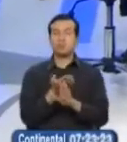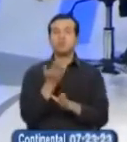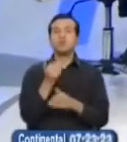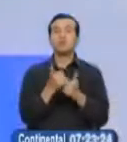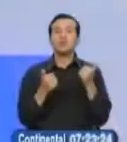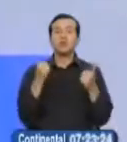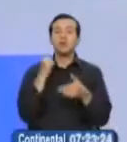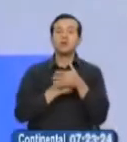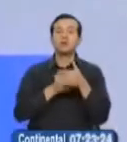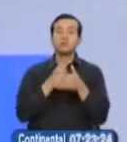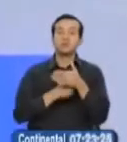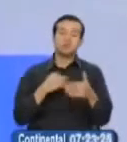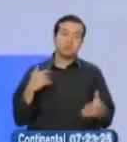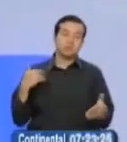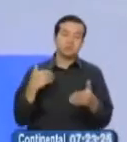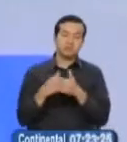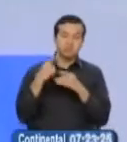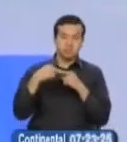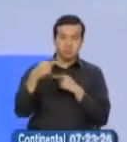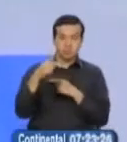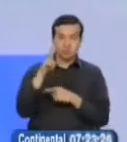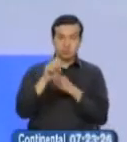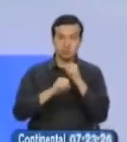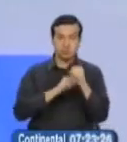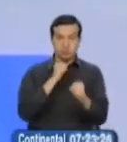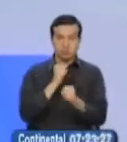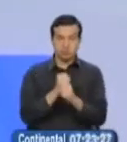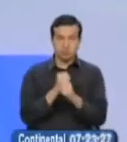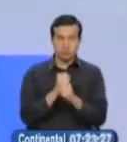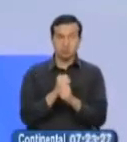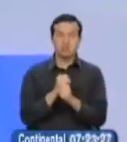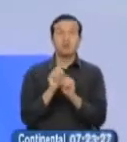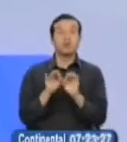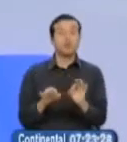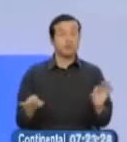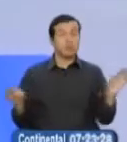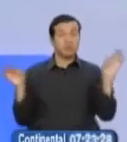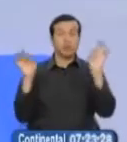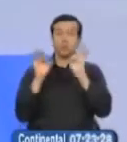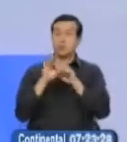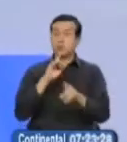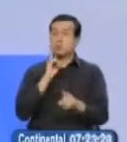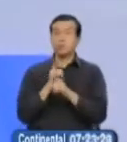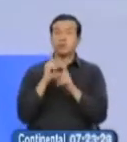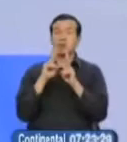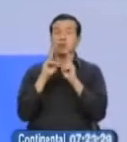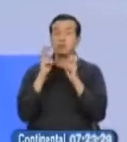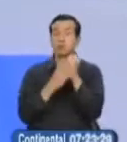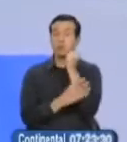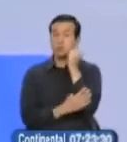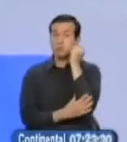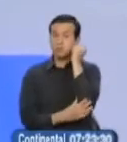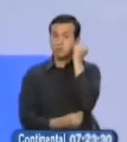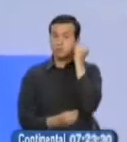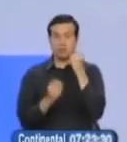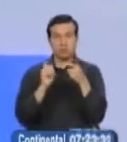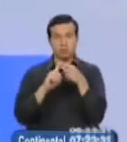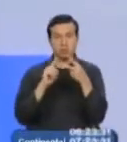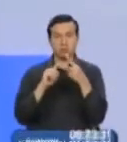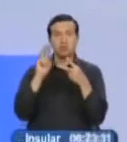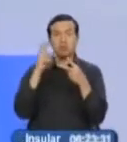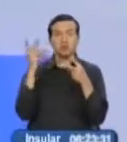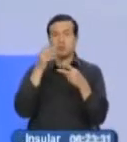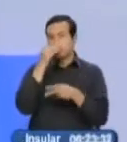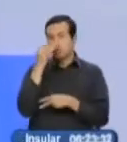los grandes desafíos que tenemos para los próximos 20 años. Una de las cosas más importantes, por supuesto, es el tema de la pobreza y de lograr